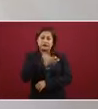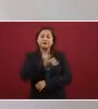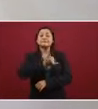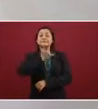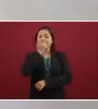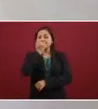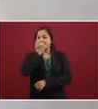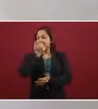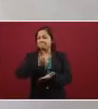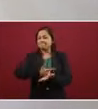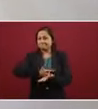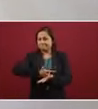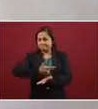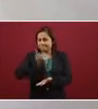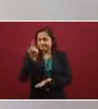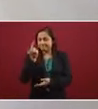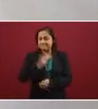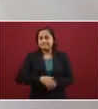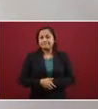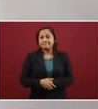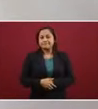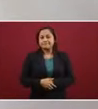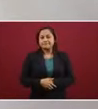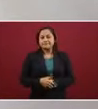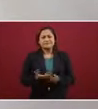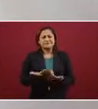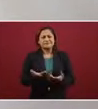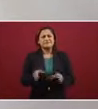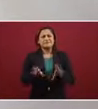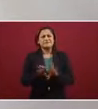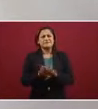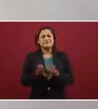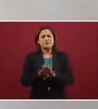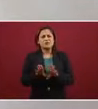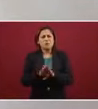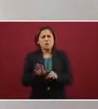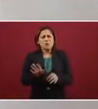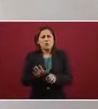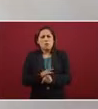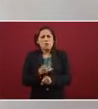y tiene que ver mucho con la mentalidad conservadora.